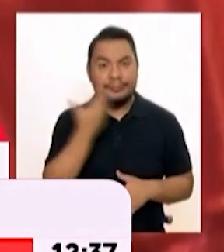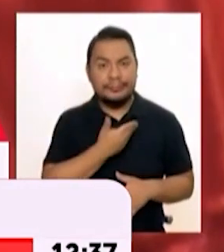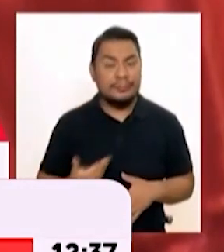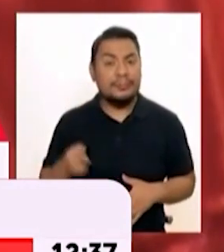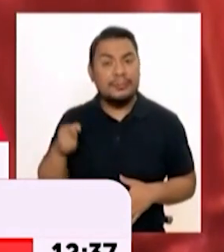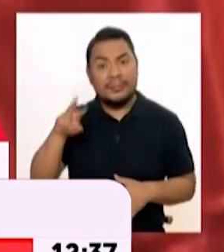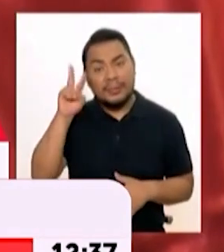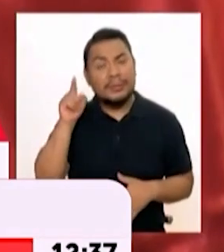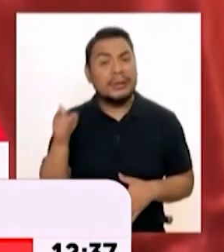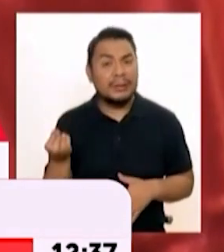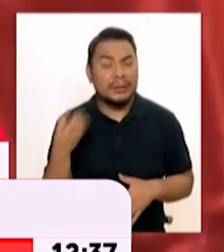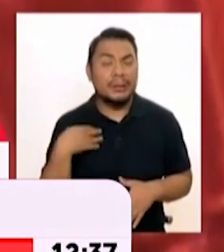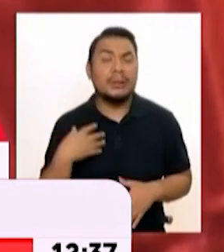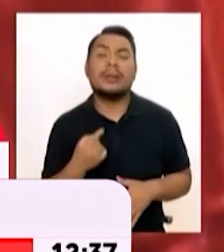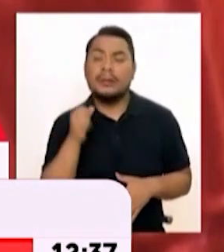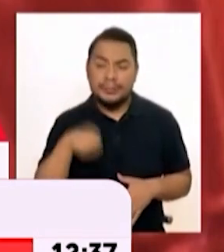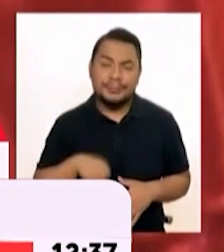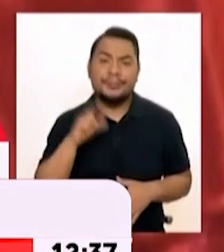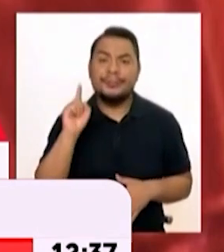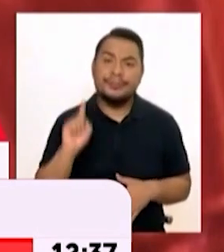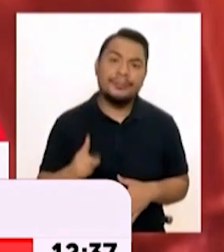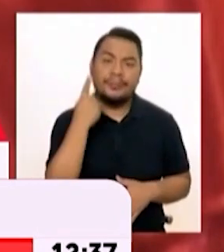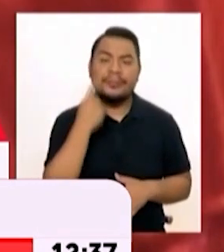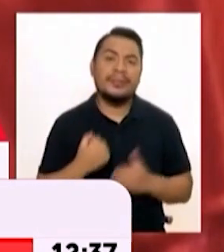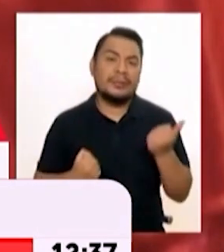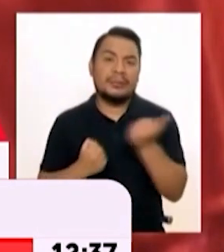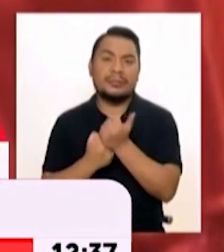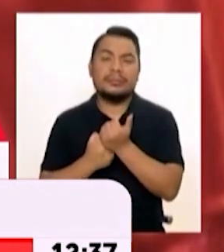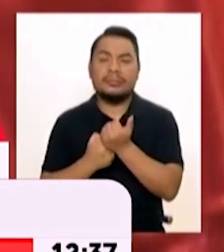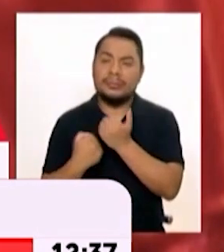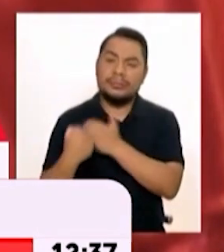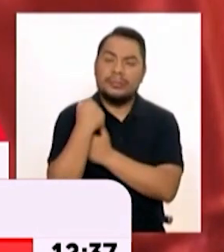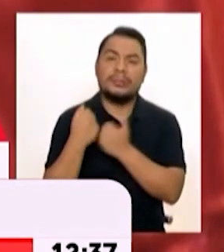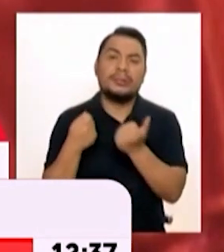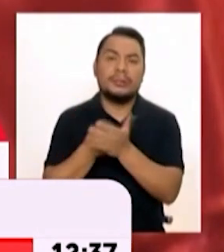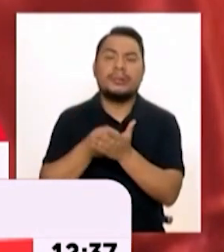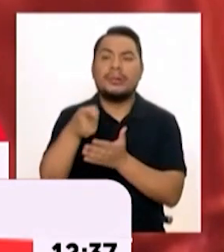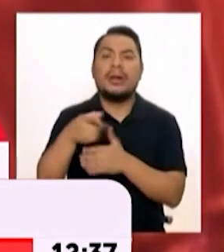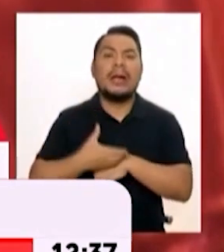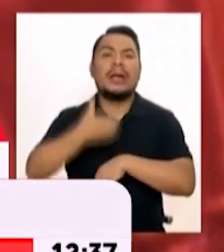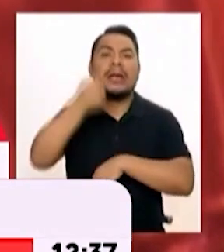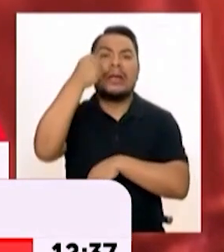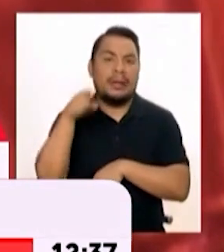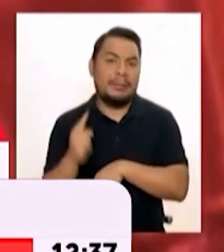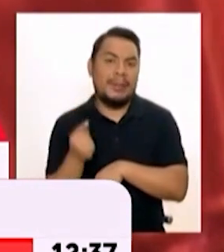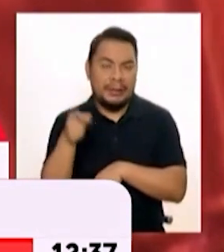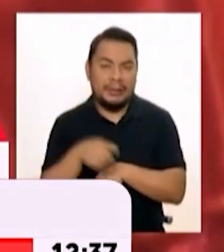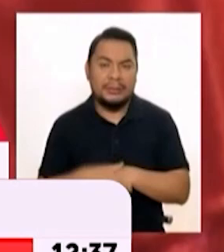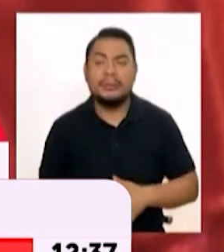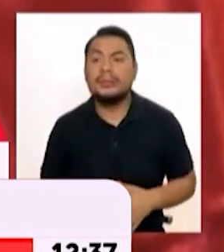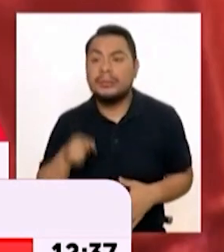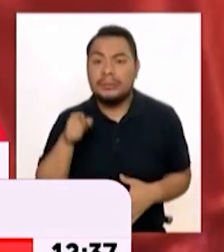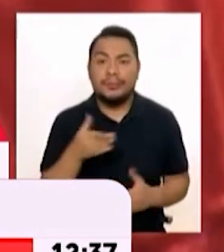autoridades locales, pero también es un diálogo de agenda social. Y con nuestras autoridades